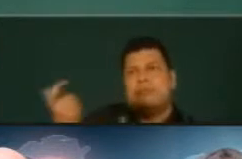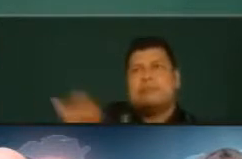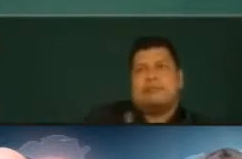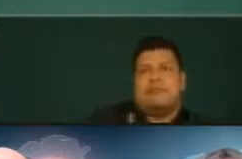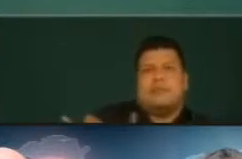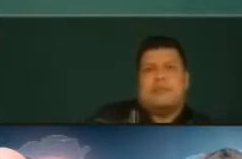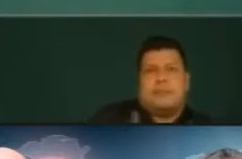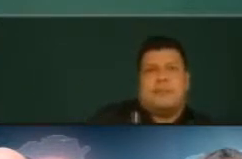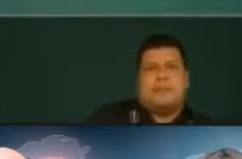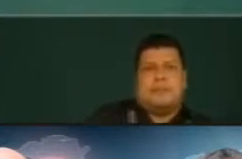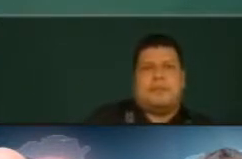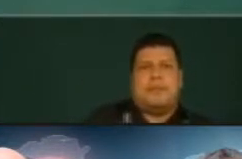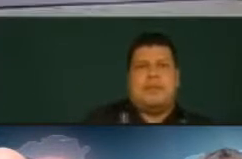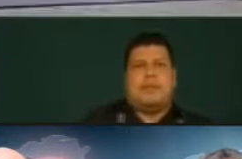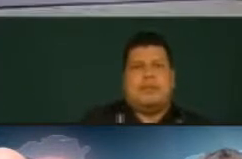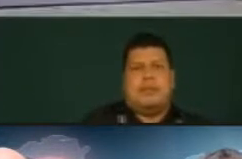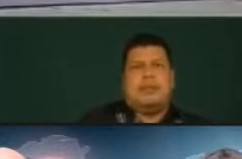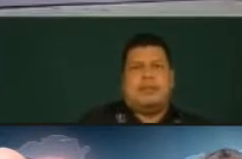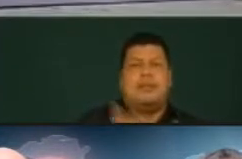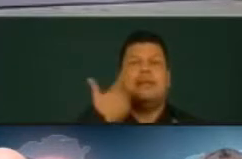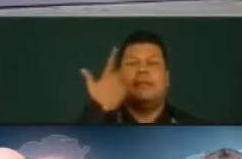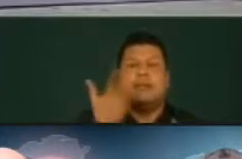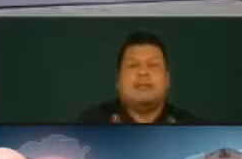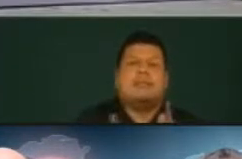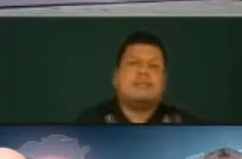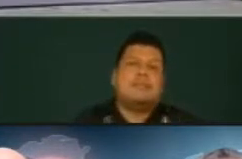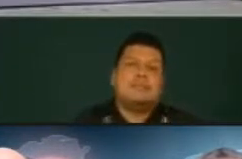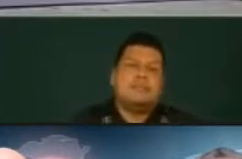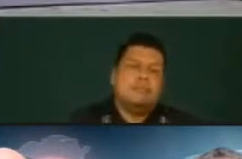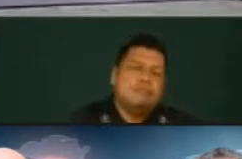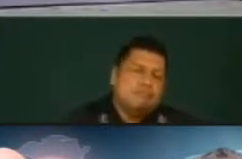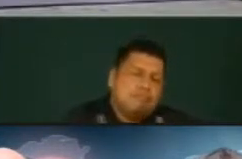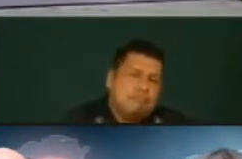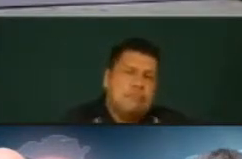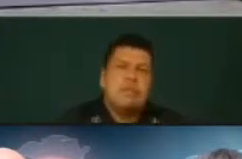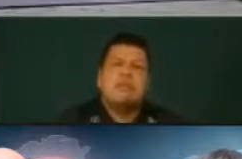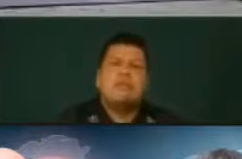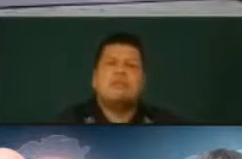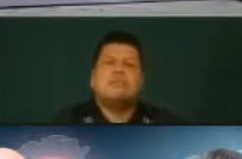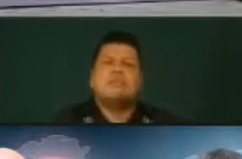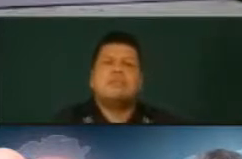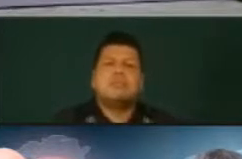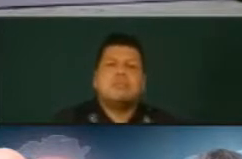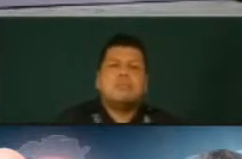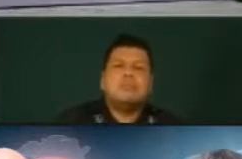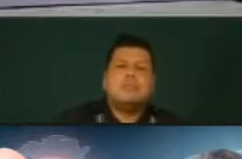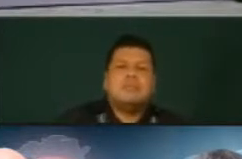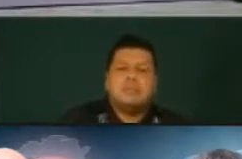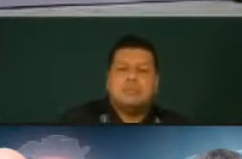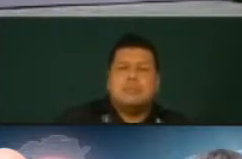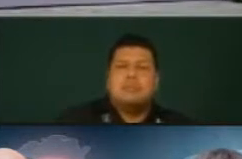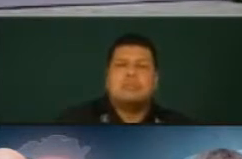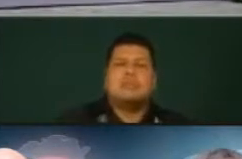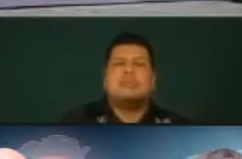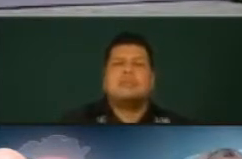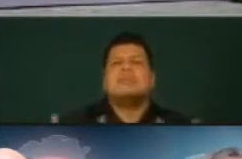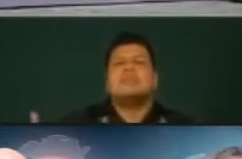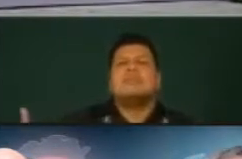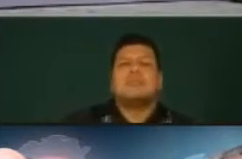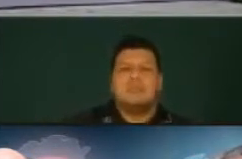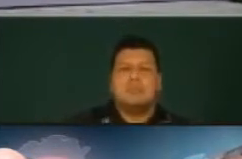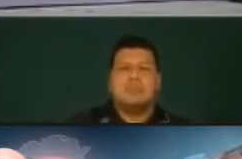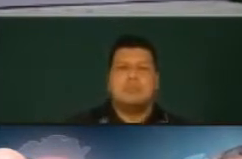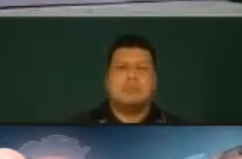el Oxxo, a la belga el Walmart, me voy al mercado, me voy con la señora que vende artesanías, me voy con Doña Lucha, la de la